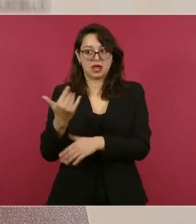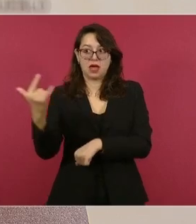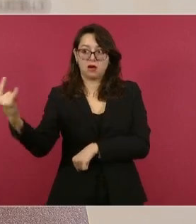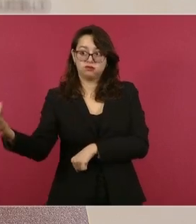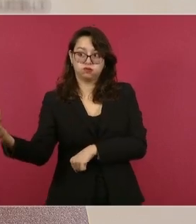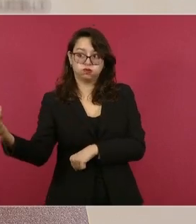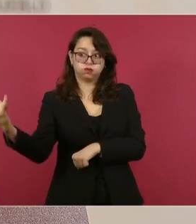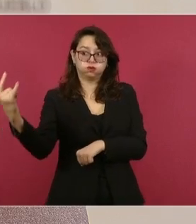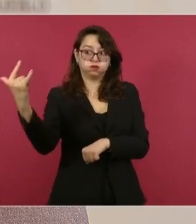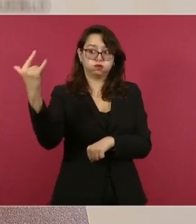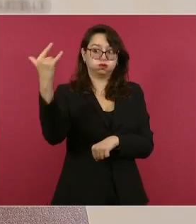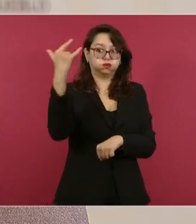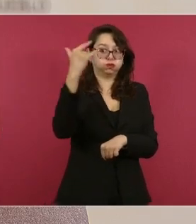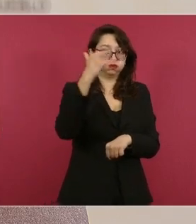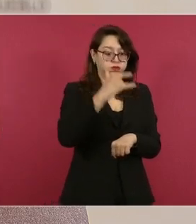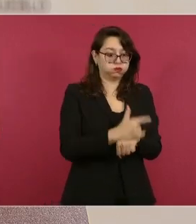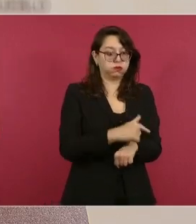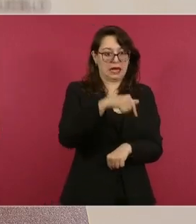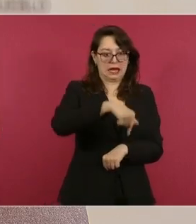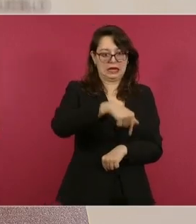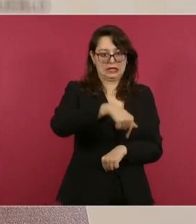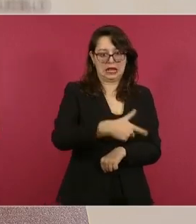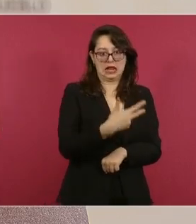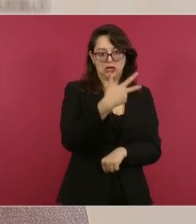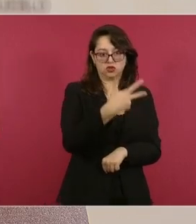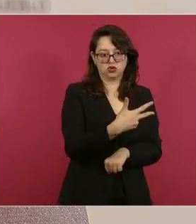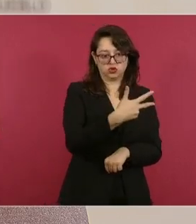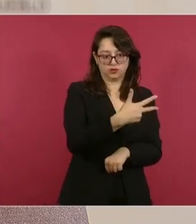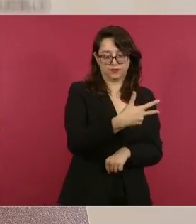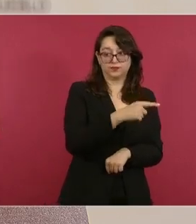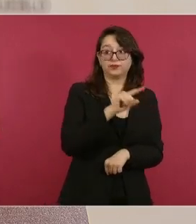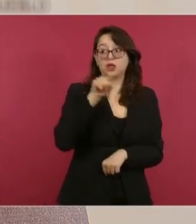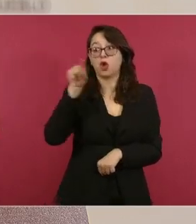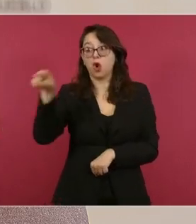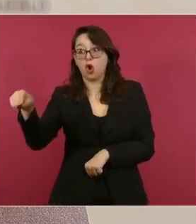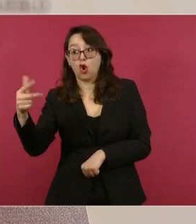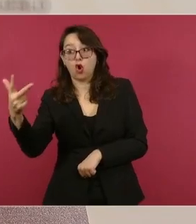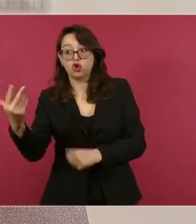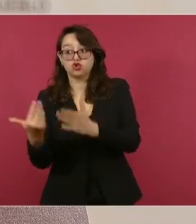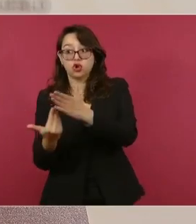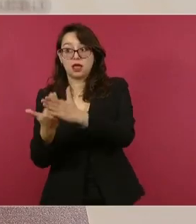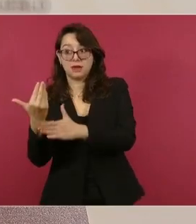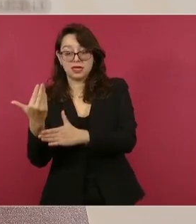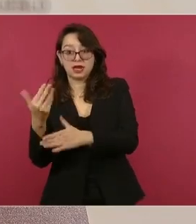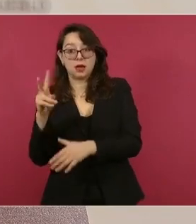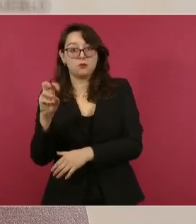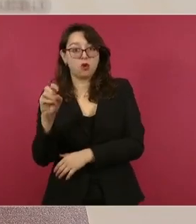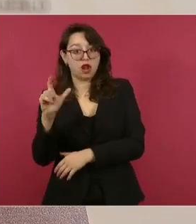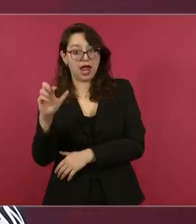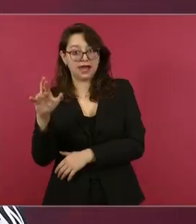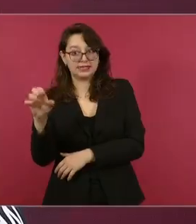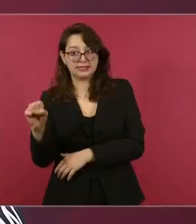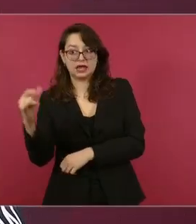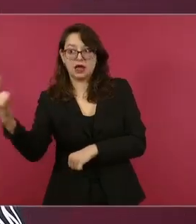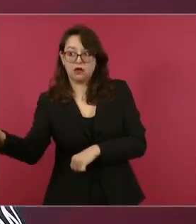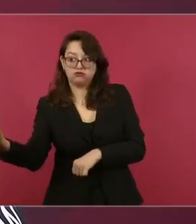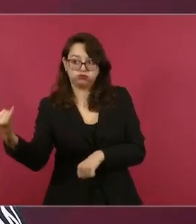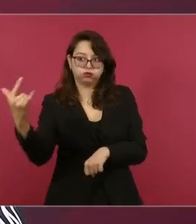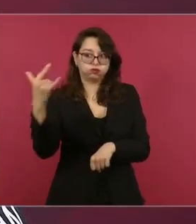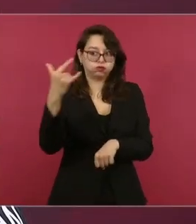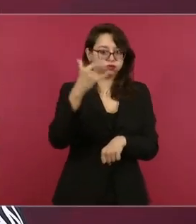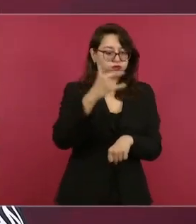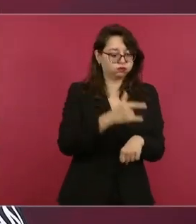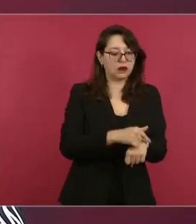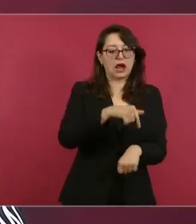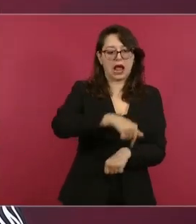A las 8:00 a.m. también va a salir uno de Volaris, que va a llegar aproximadamente a las 9. Y a las